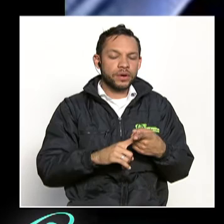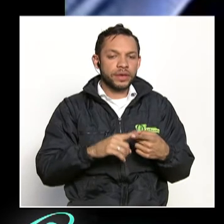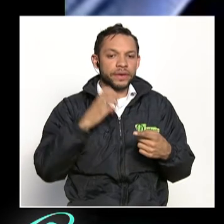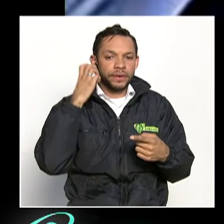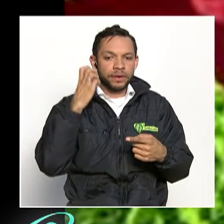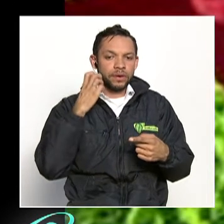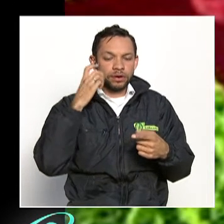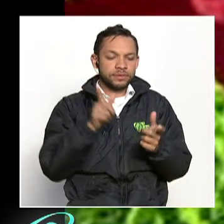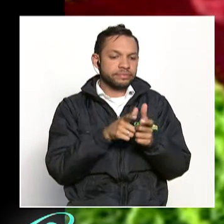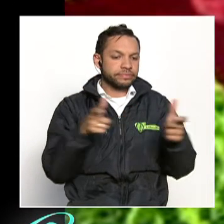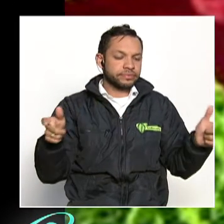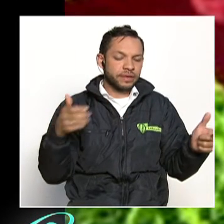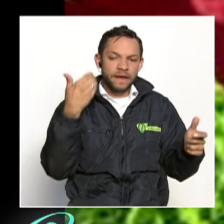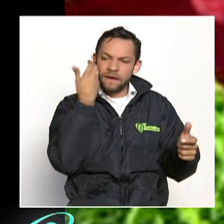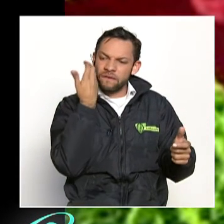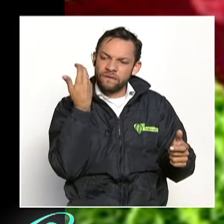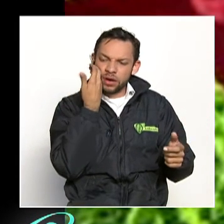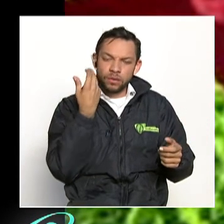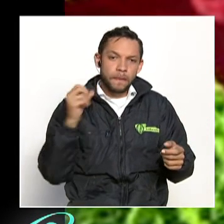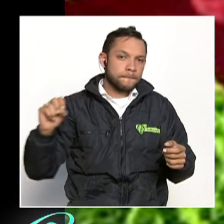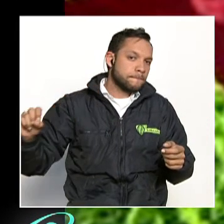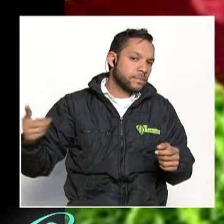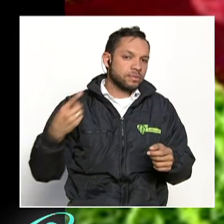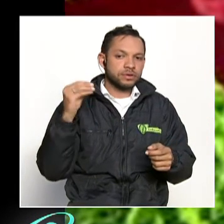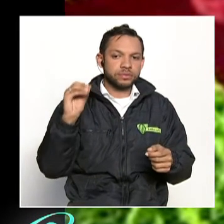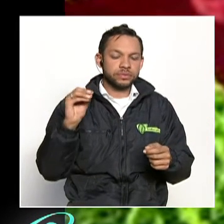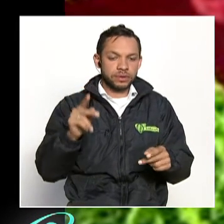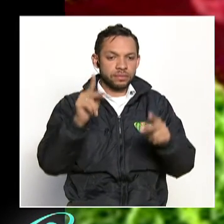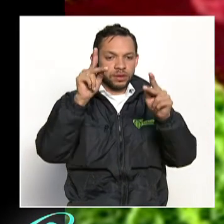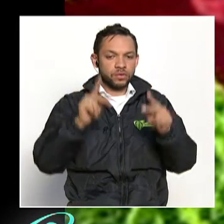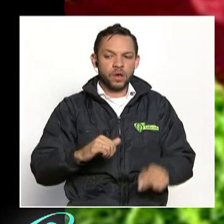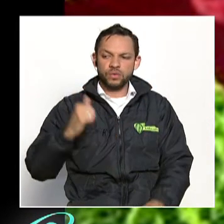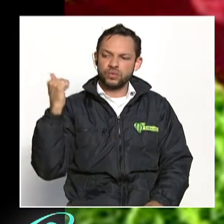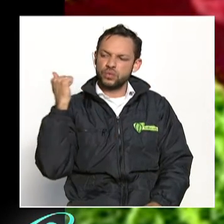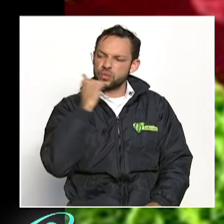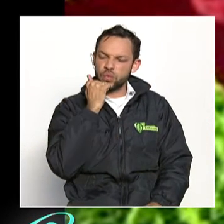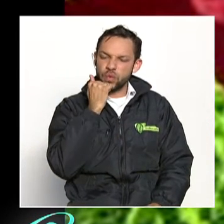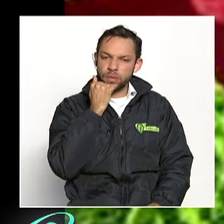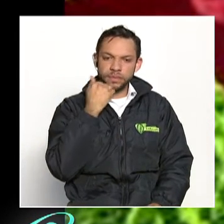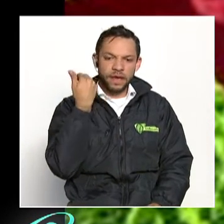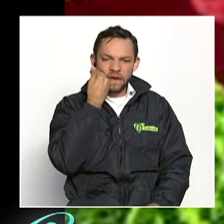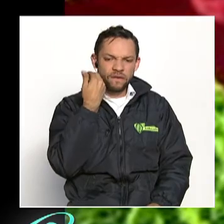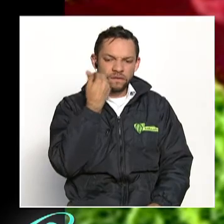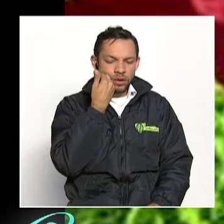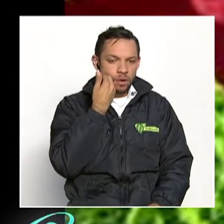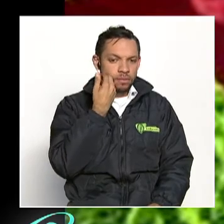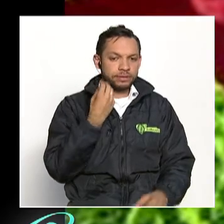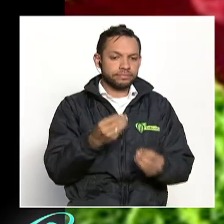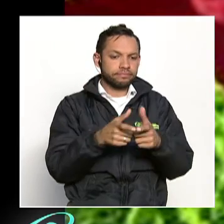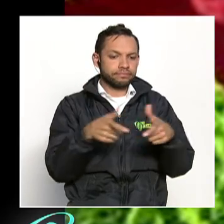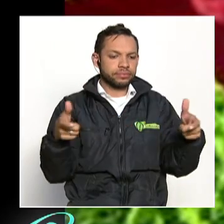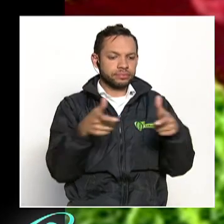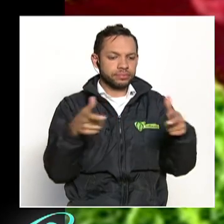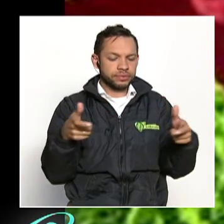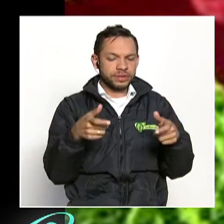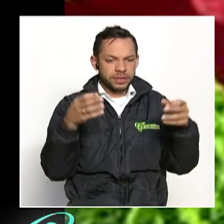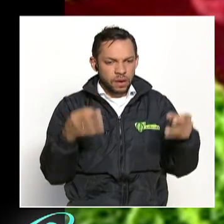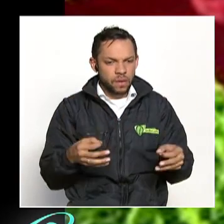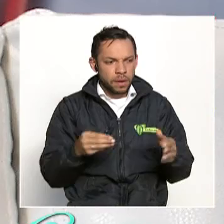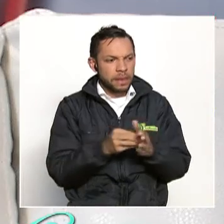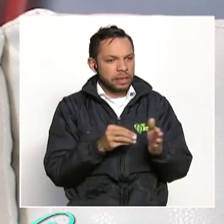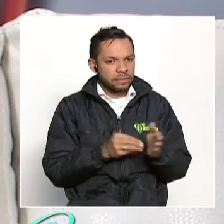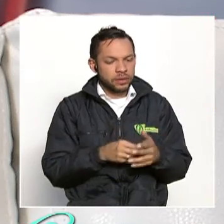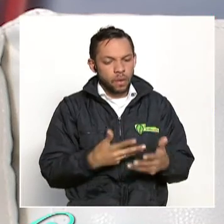están colapsados por 2 razones. Primero, porque cada vez somos más personas para atender. Y segunda, cada vez estamos más enfermos.